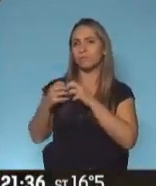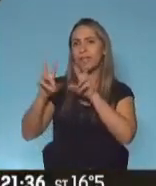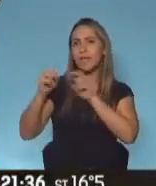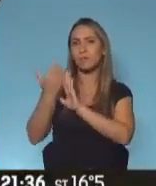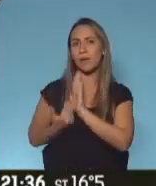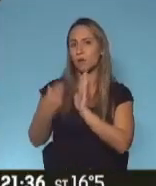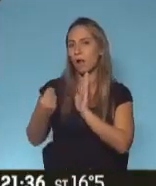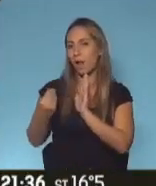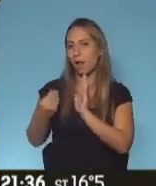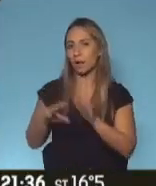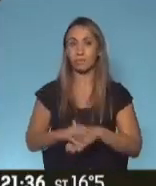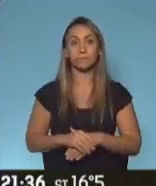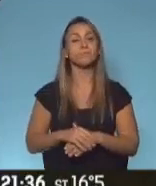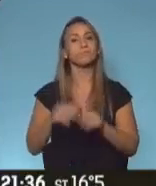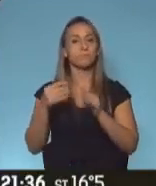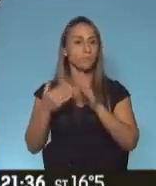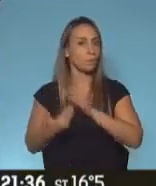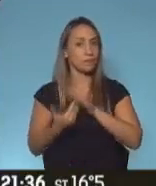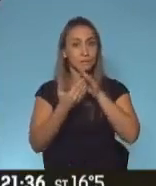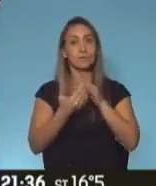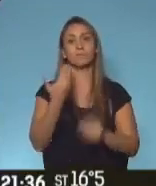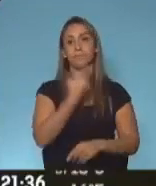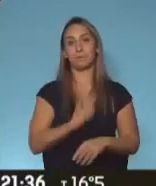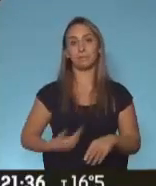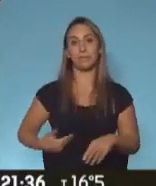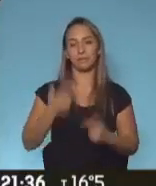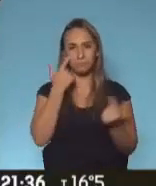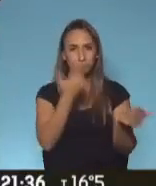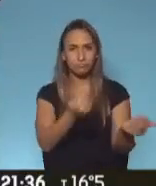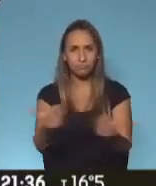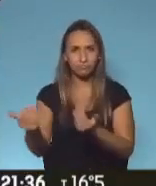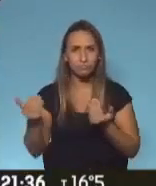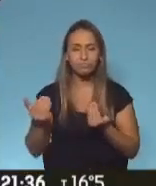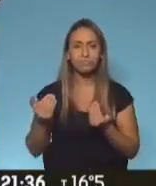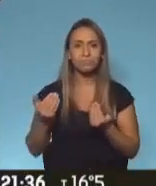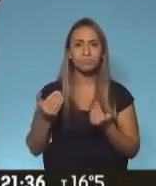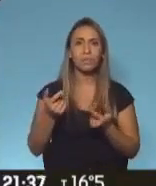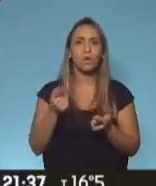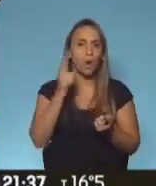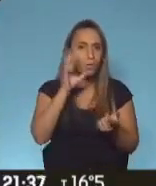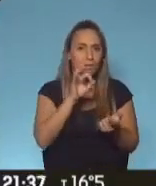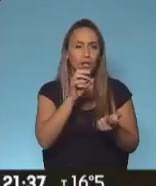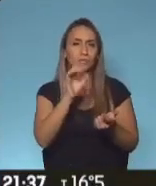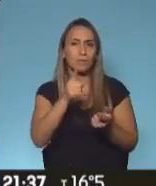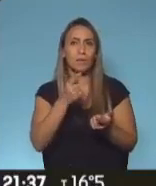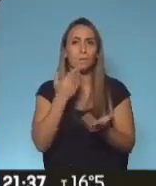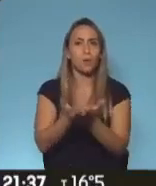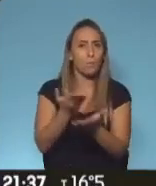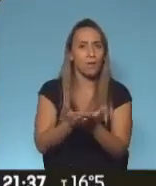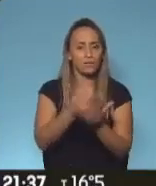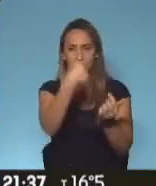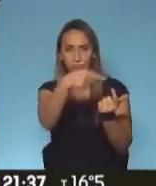de los bloques? Centralmente, el presidente escuchó inquietudes, iniciativas,